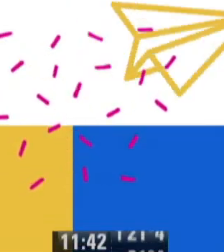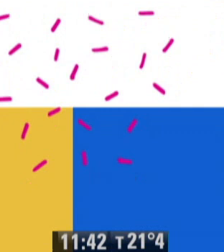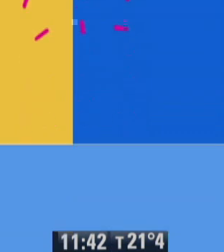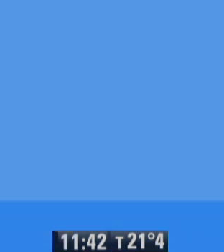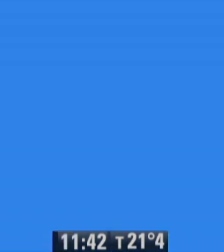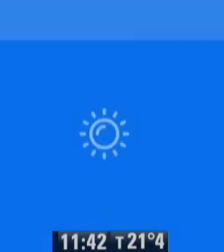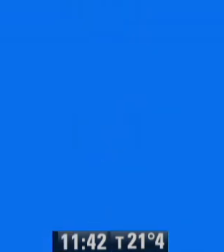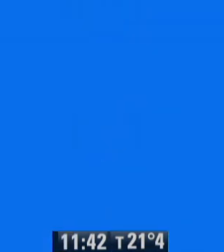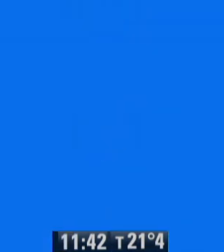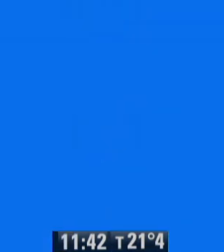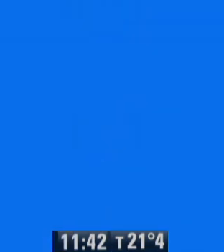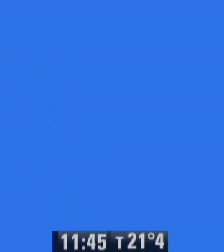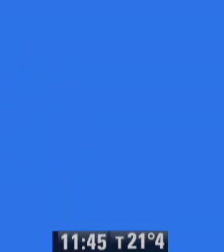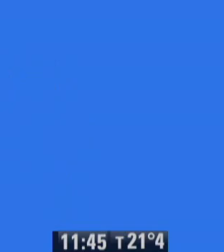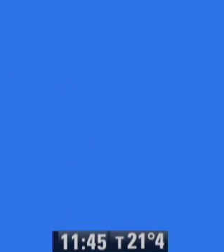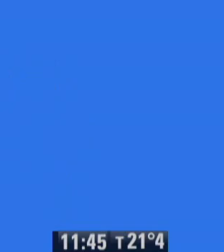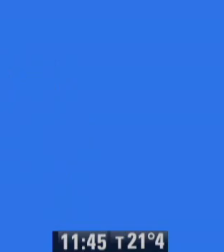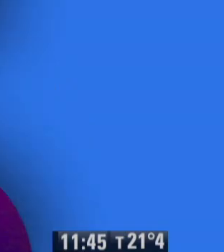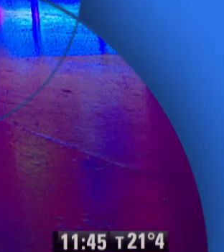Y en el centro de la